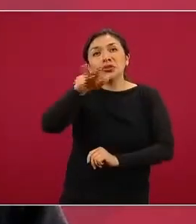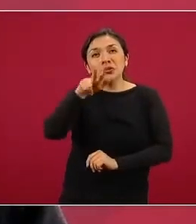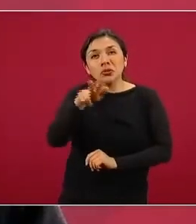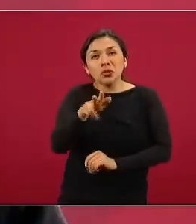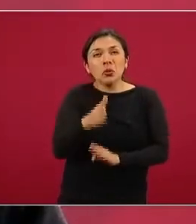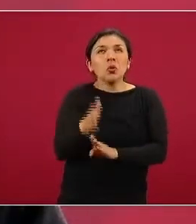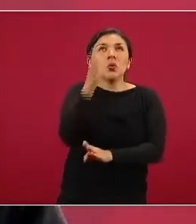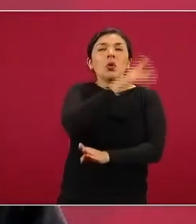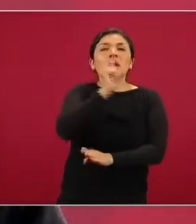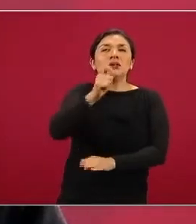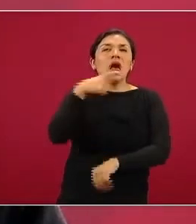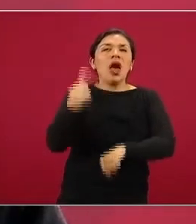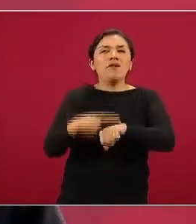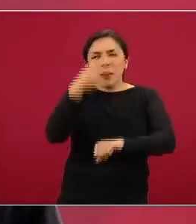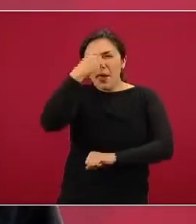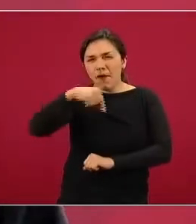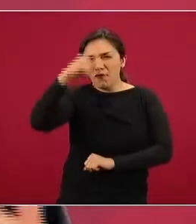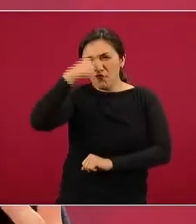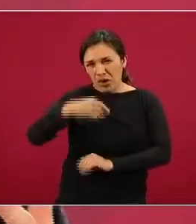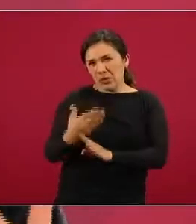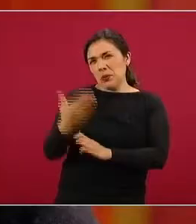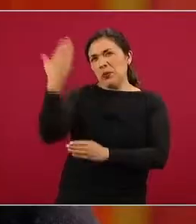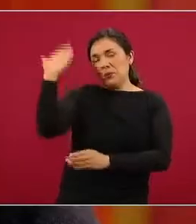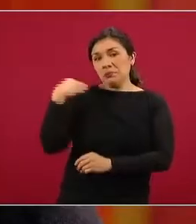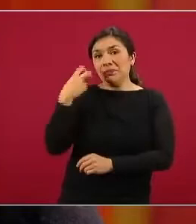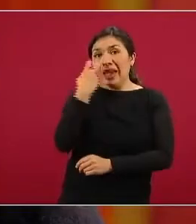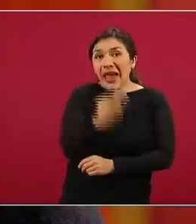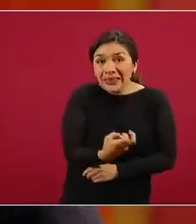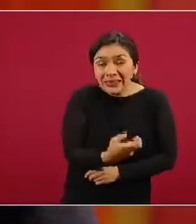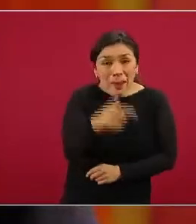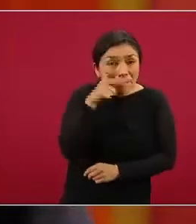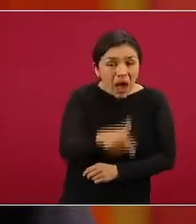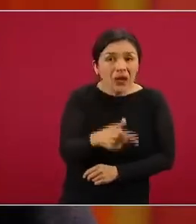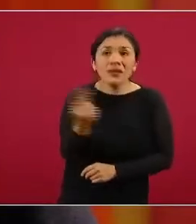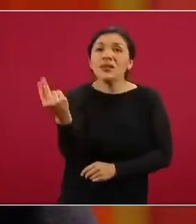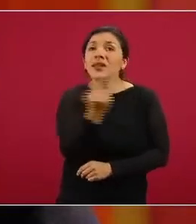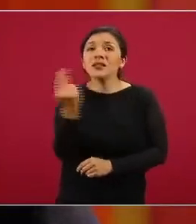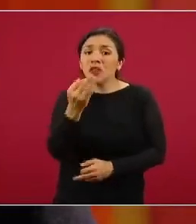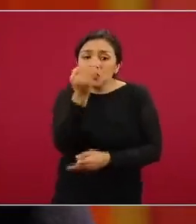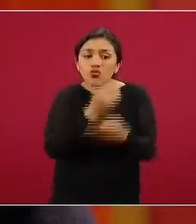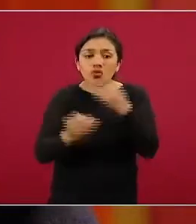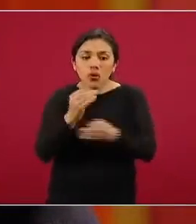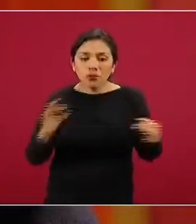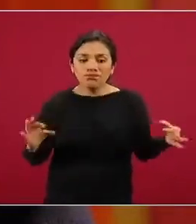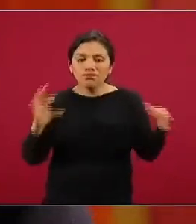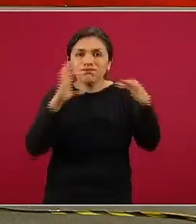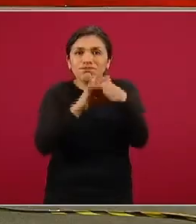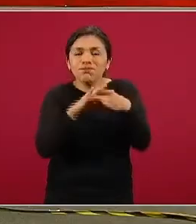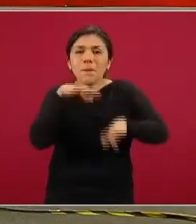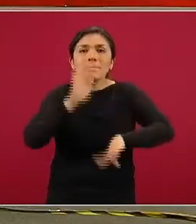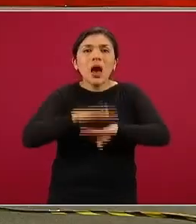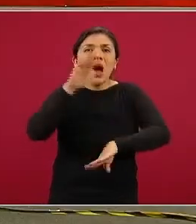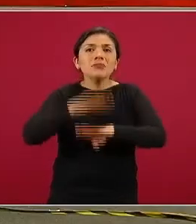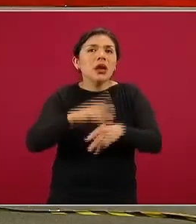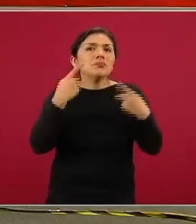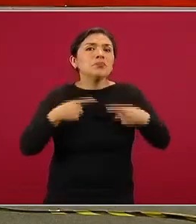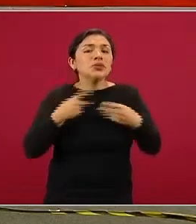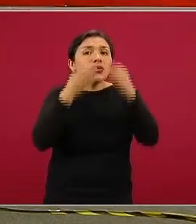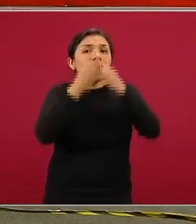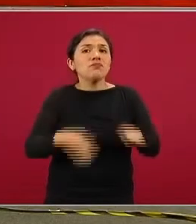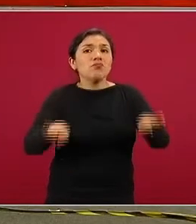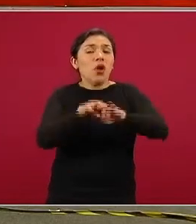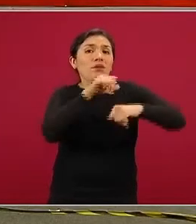presentó la pandemia de influenza, implica la vinculación de múltiples protagonistas